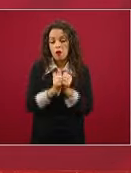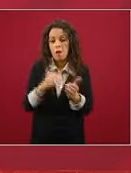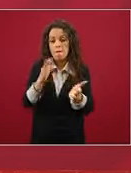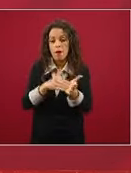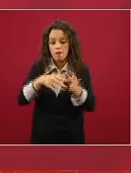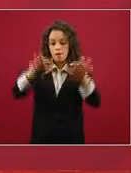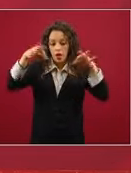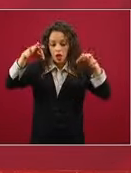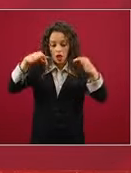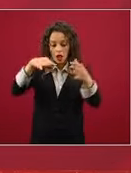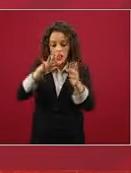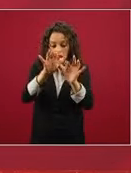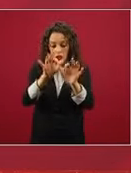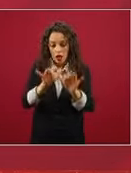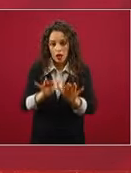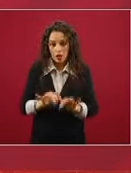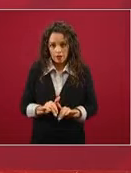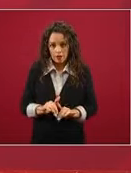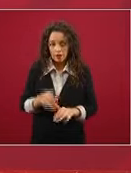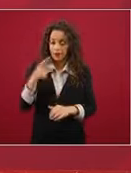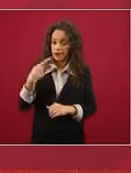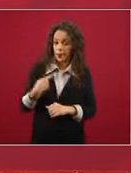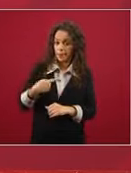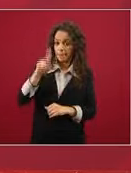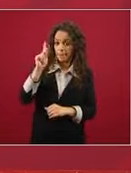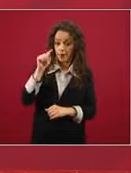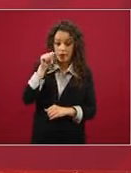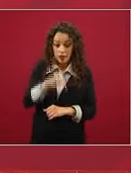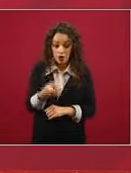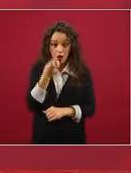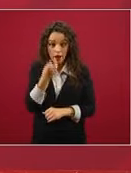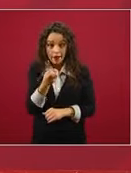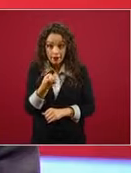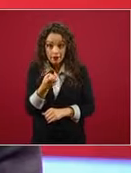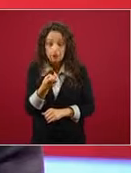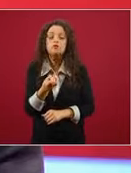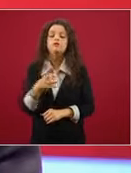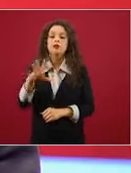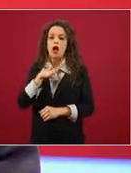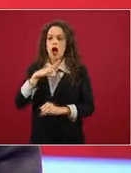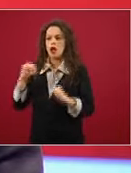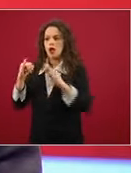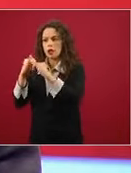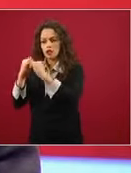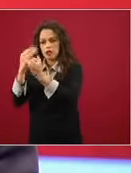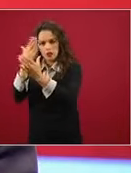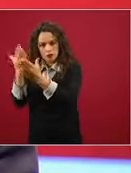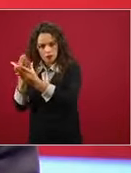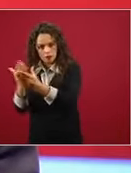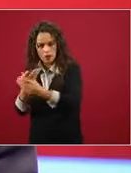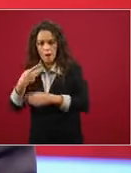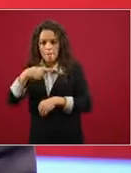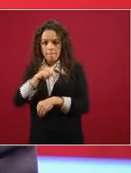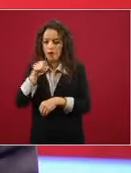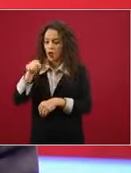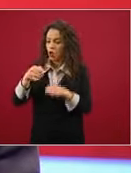paciente. La manera en que suele resolverse esto es con un resumen clínico, y las y los pacientes y sus familiares